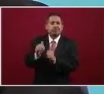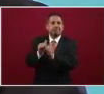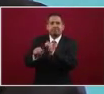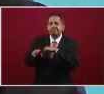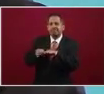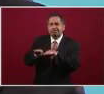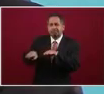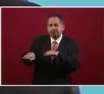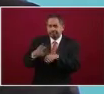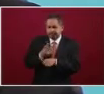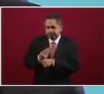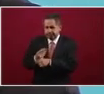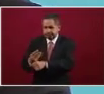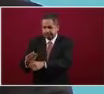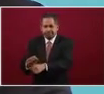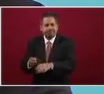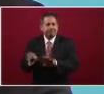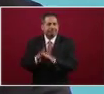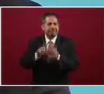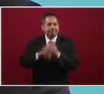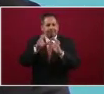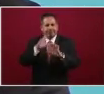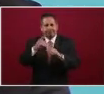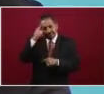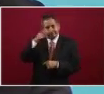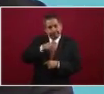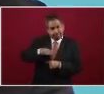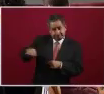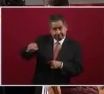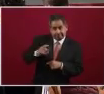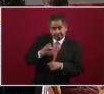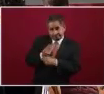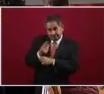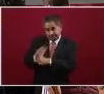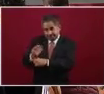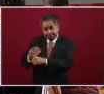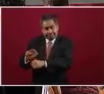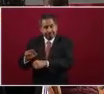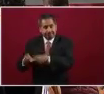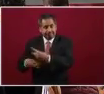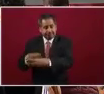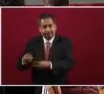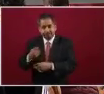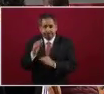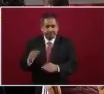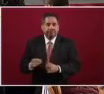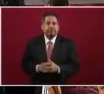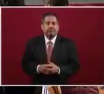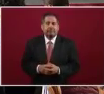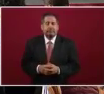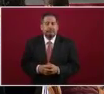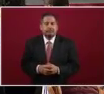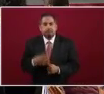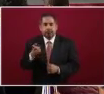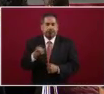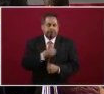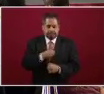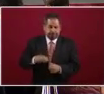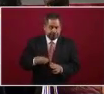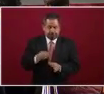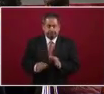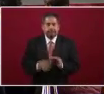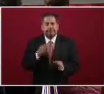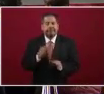Si así lo quieren ver, como dice la canción, van para allá. Y estamos cumpliendo con la